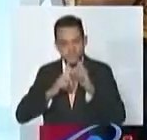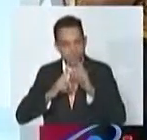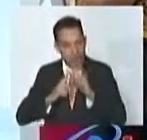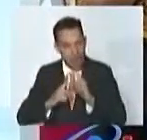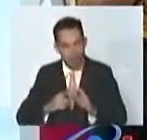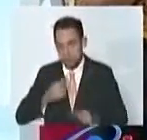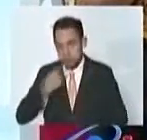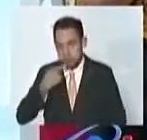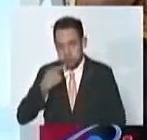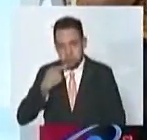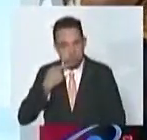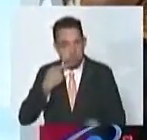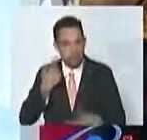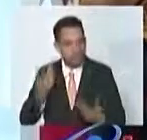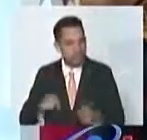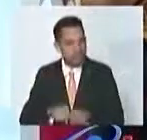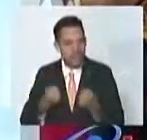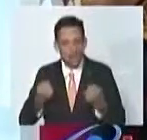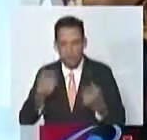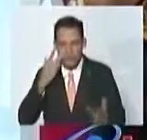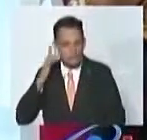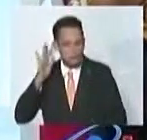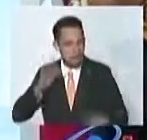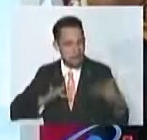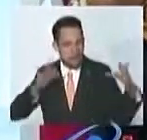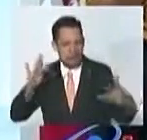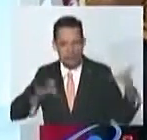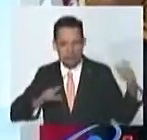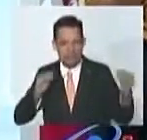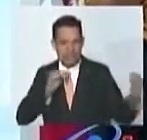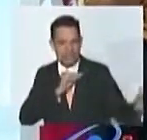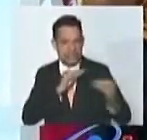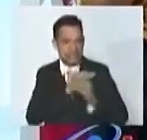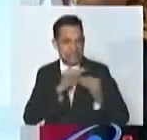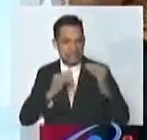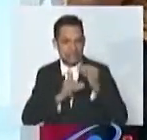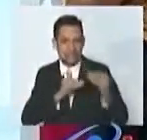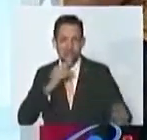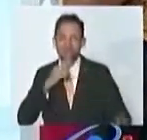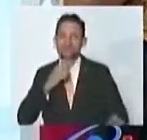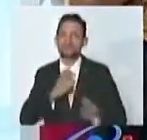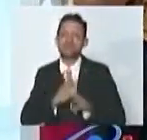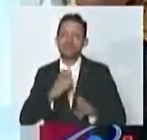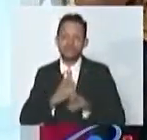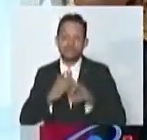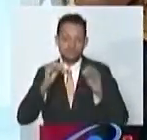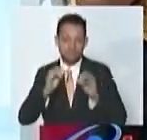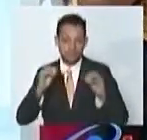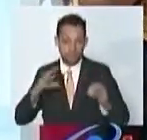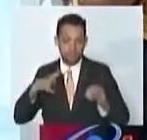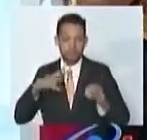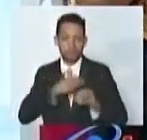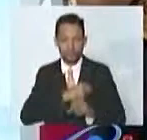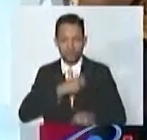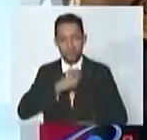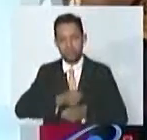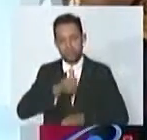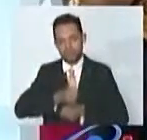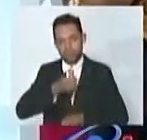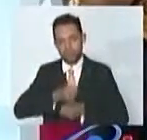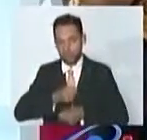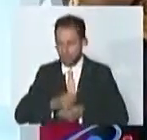daño cerebral que se alteró esta parte y no lo puede expresar. ¿Qué hacen ustedes? Entonces ahí es donde nosotras empezamos